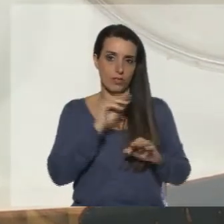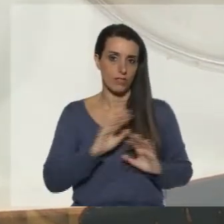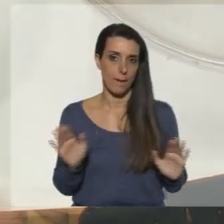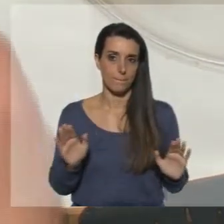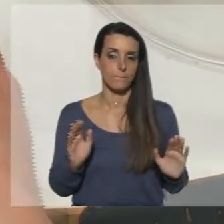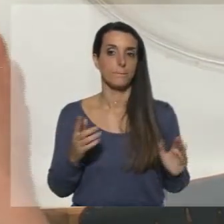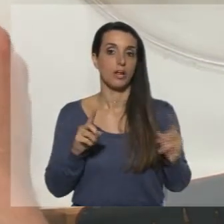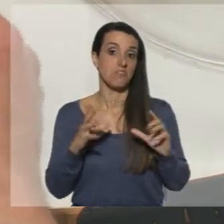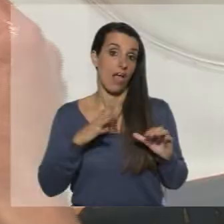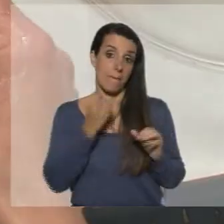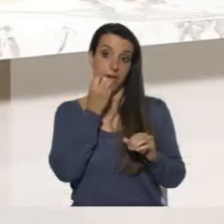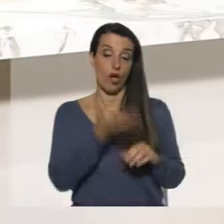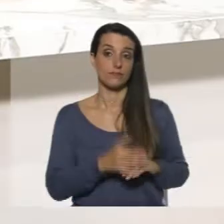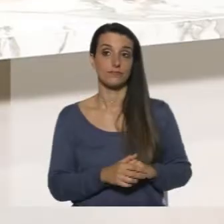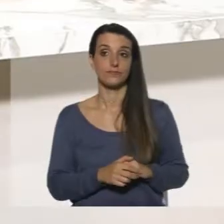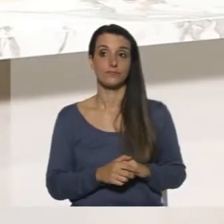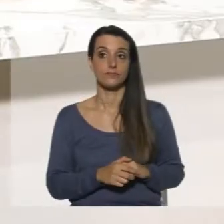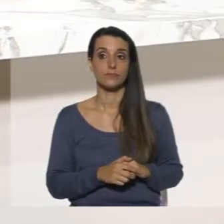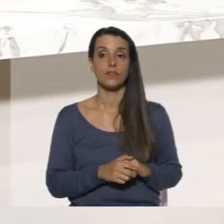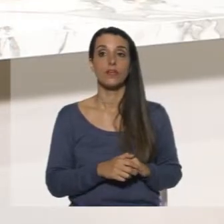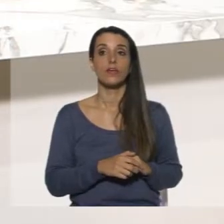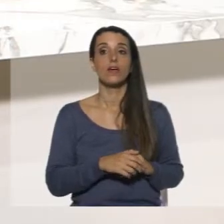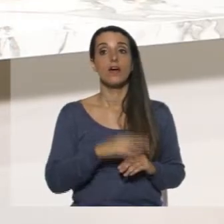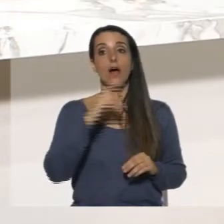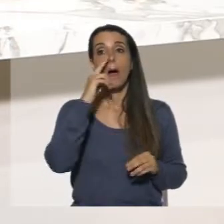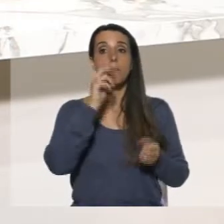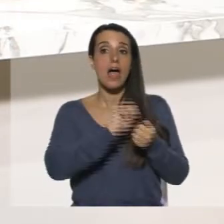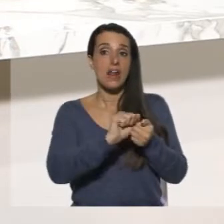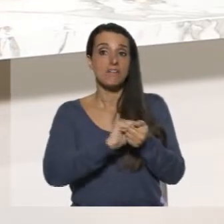Ahí ya me voy a traerla. Por arriba el pan rallado, ¿no?